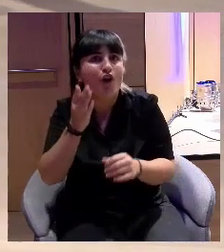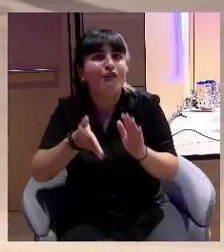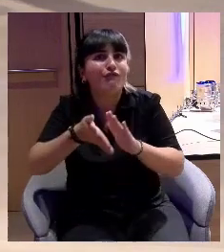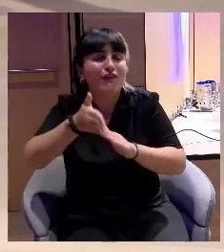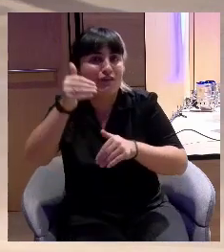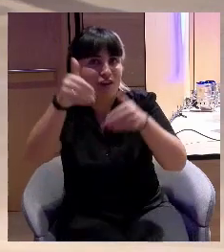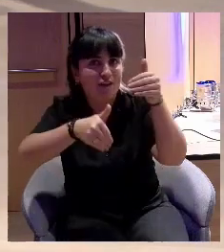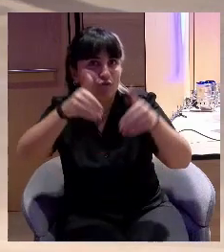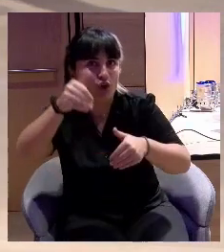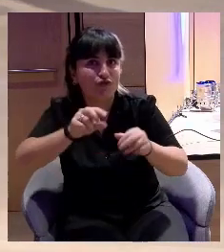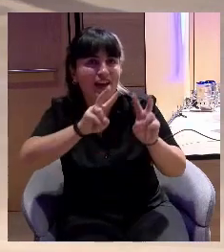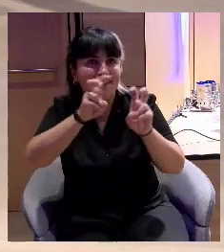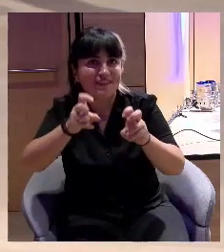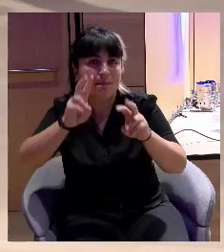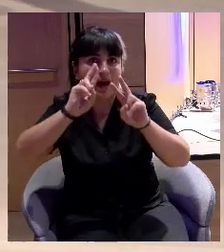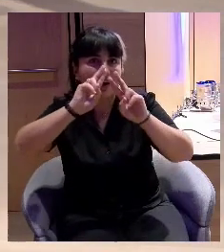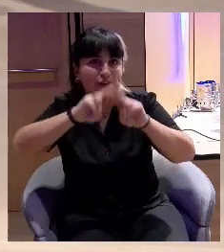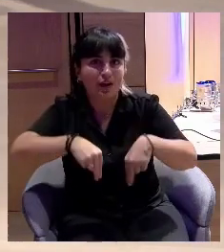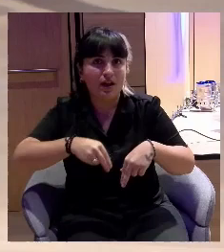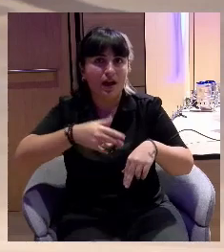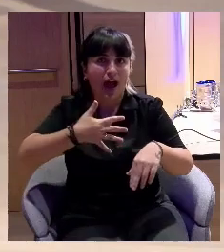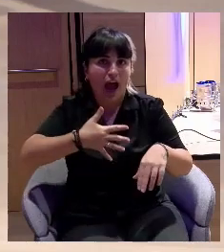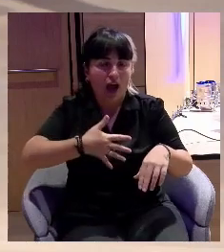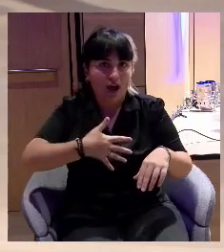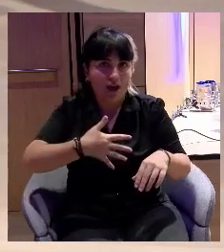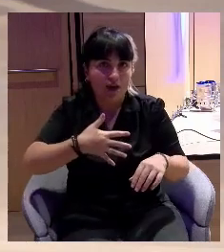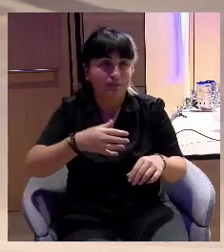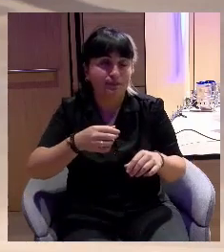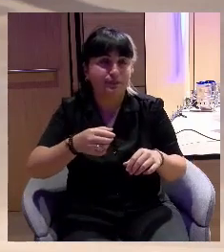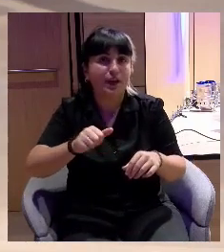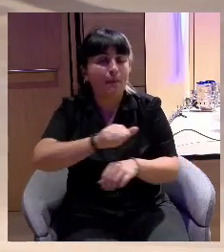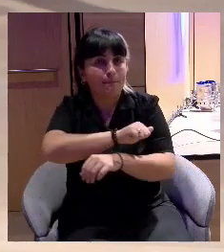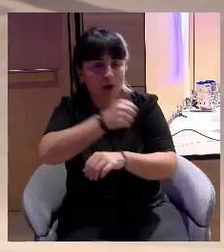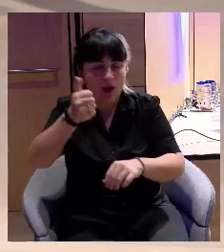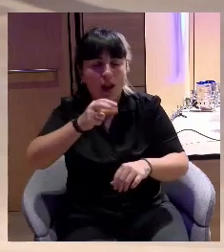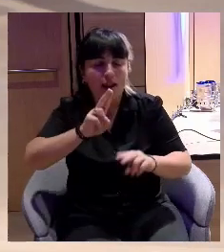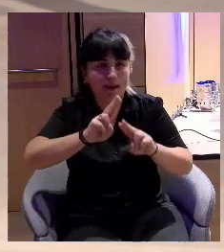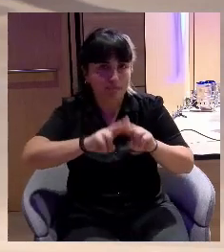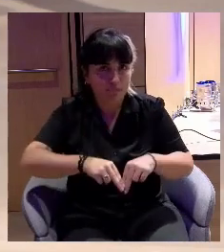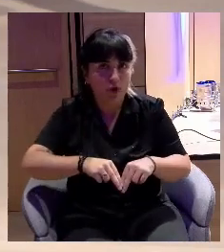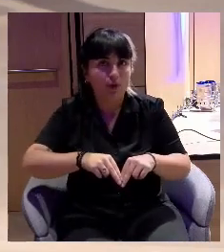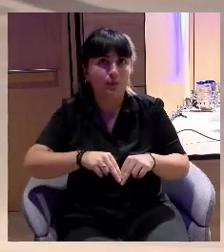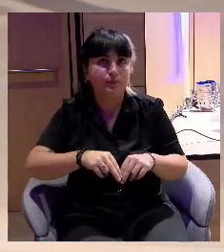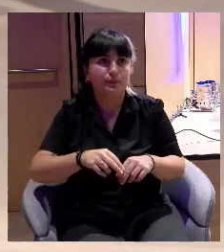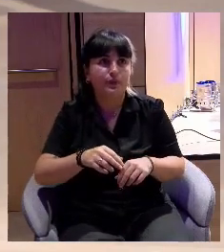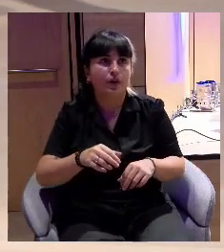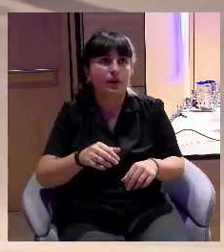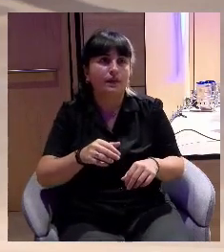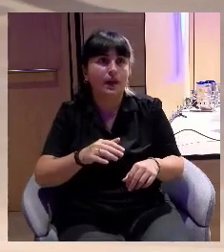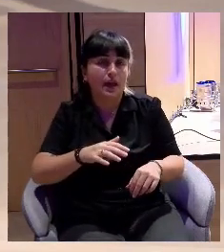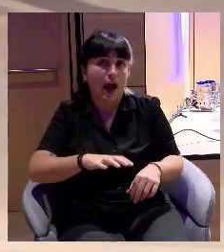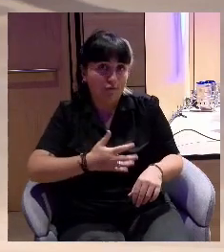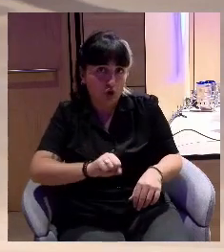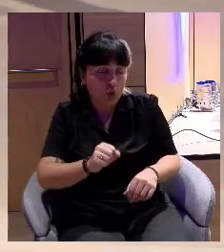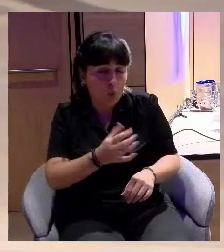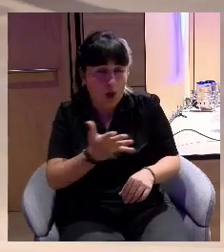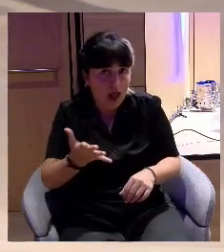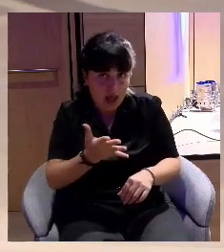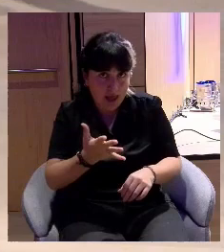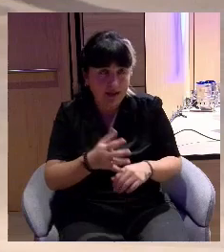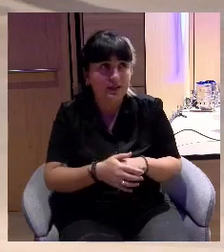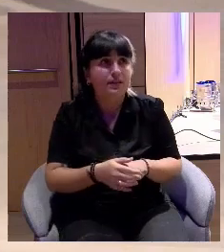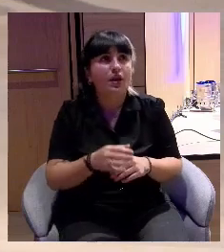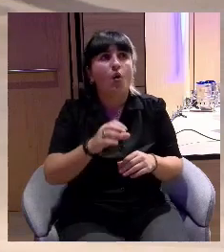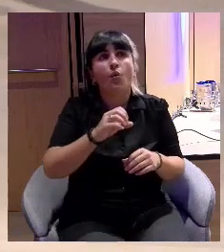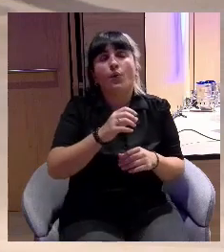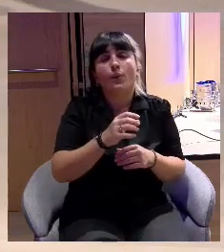La votación fue recién en julio, ¿sí? O sea, teníamos como 4 o 5 meses por delante. Y como tenemos muy poca infraestructura